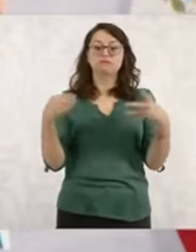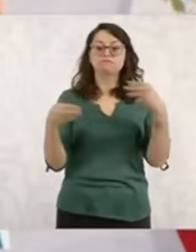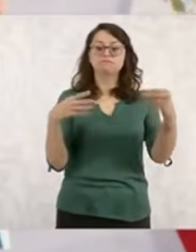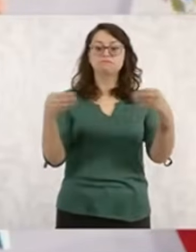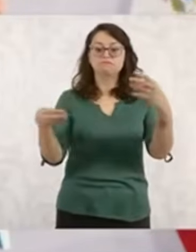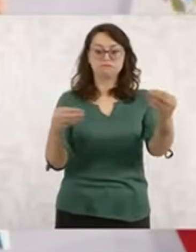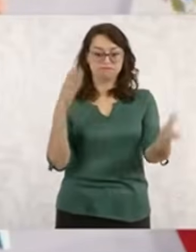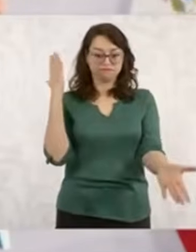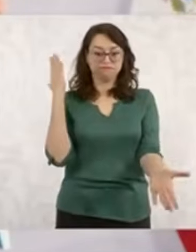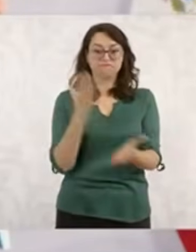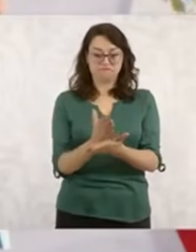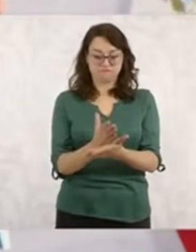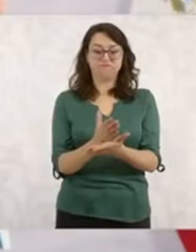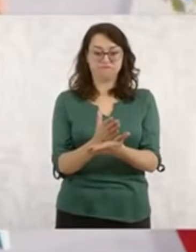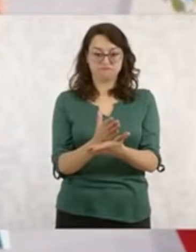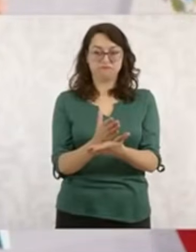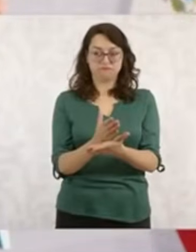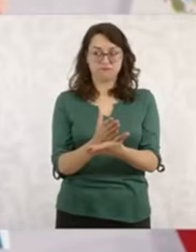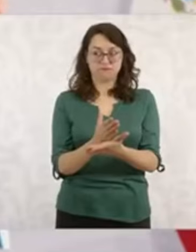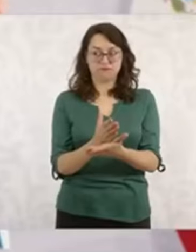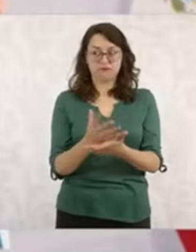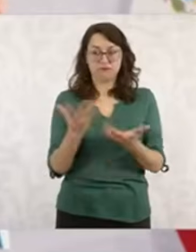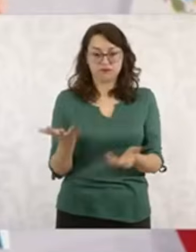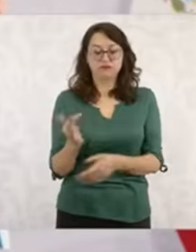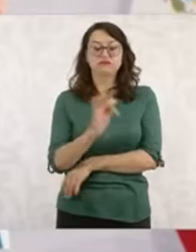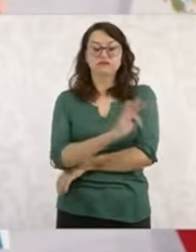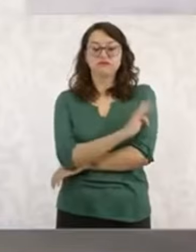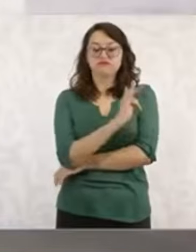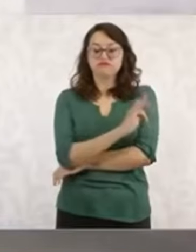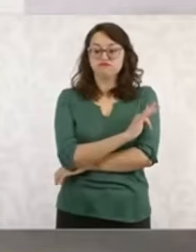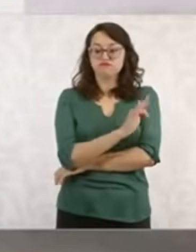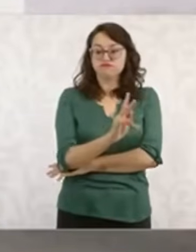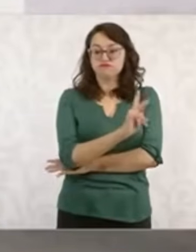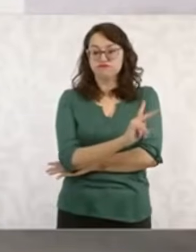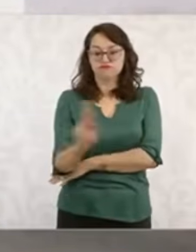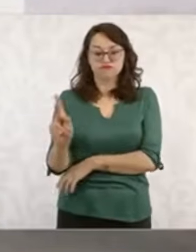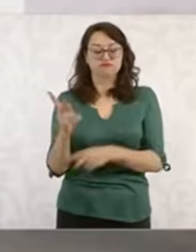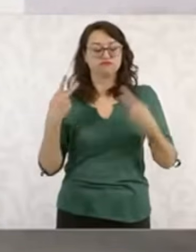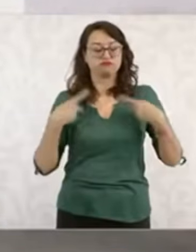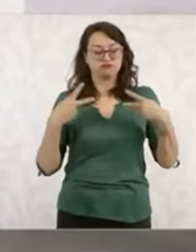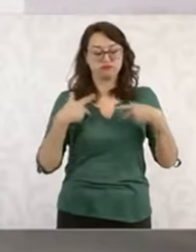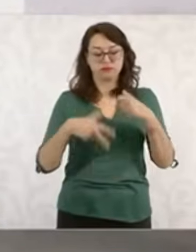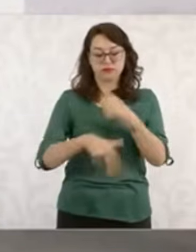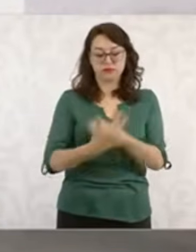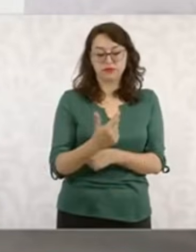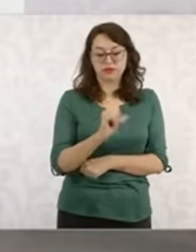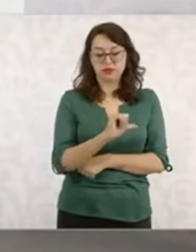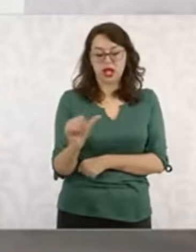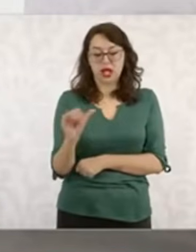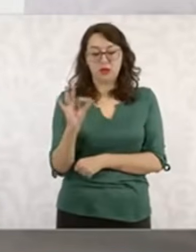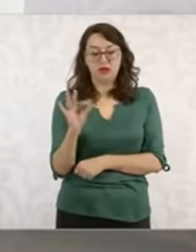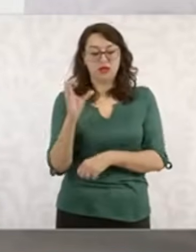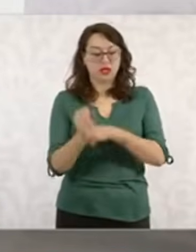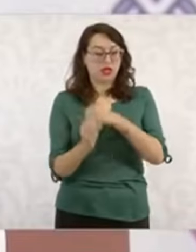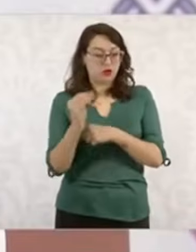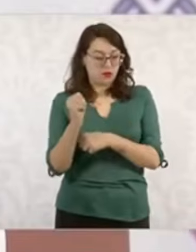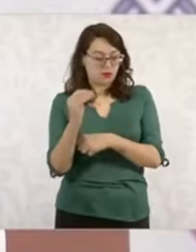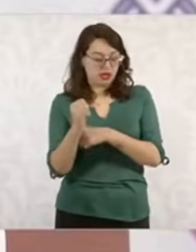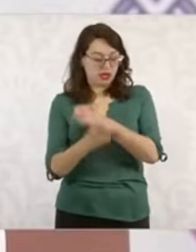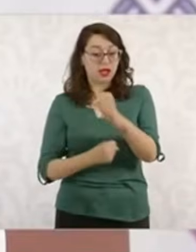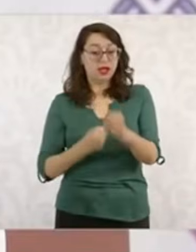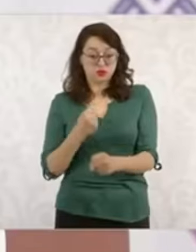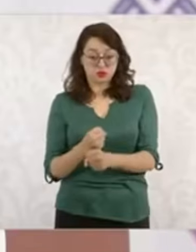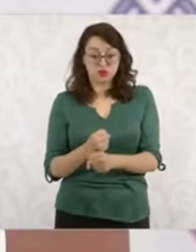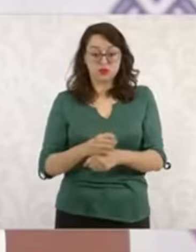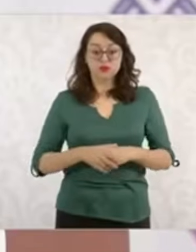transmisión al vacunar a esta población de 13 a 49 años. Esta